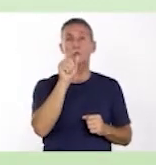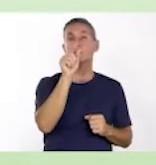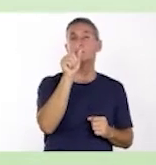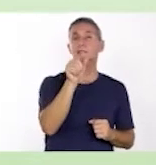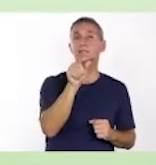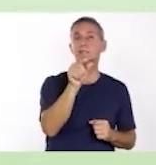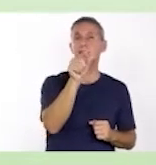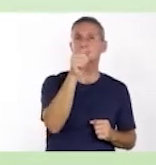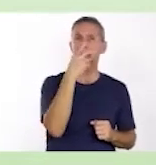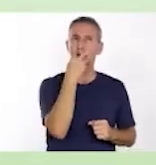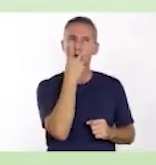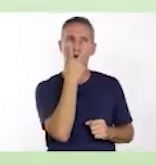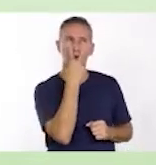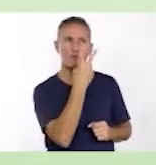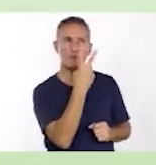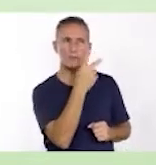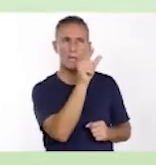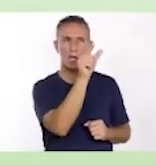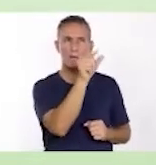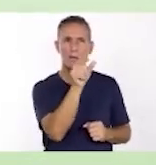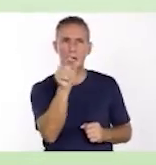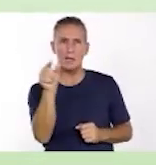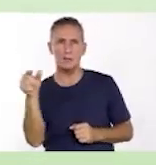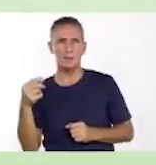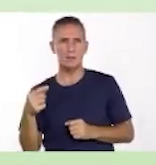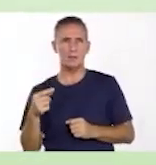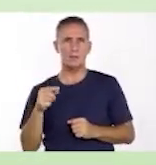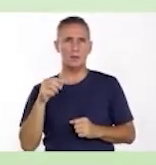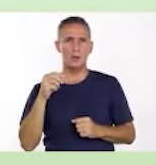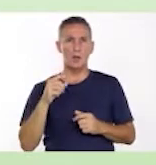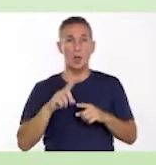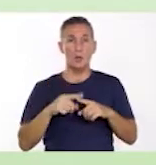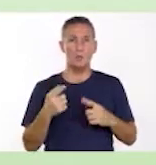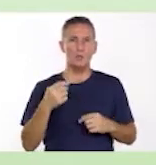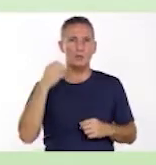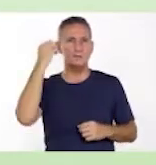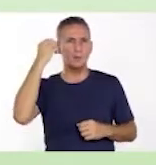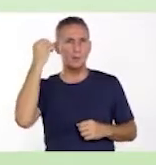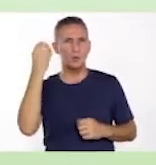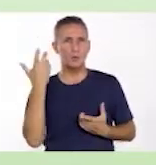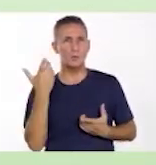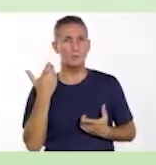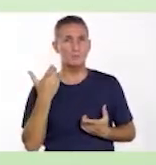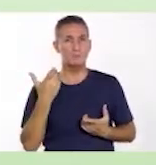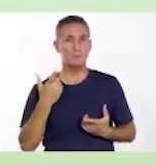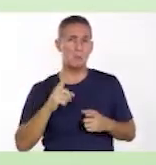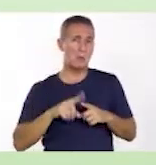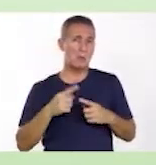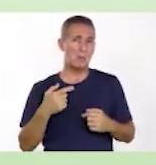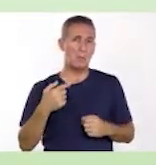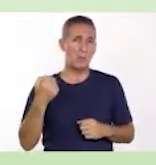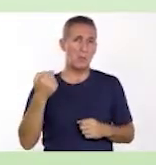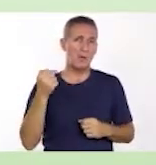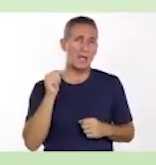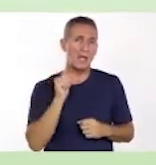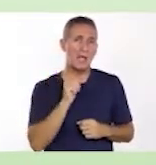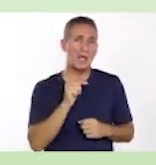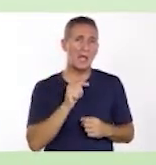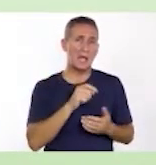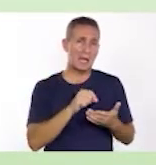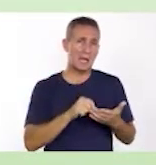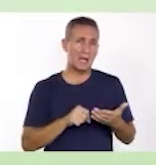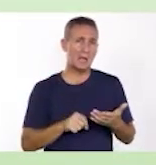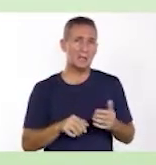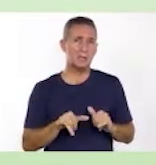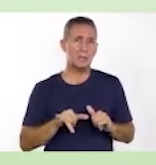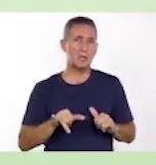ese hombre común fundamentalmente que él se preocupa de él, porque también él es un hombre común.